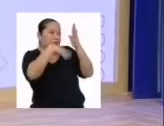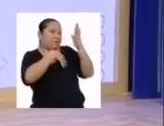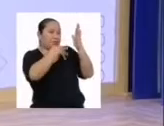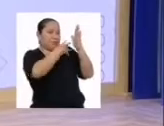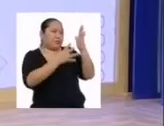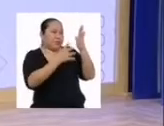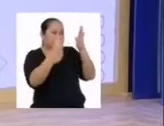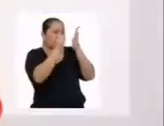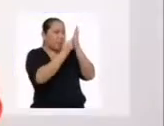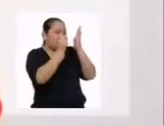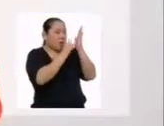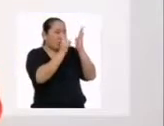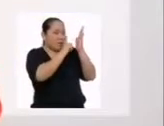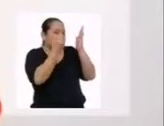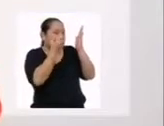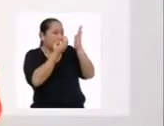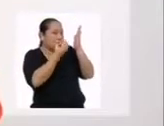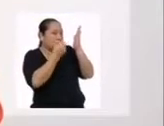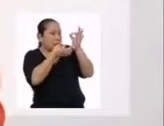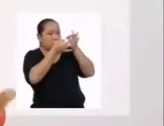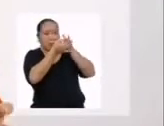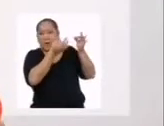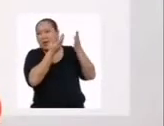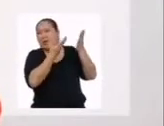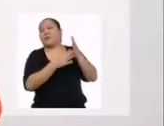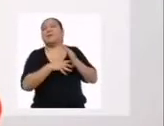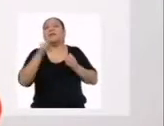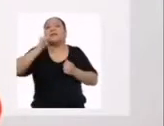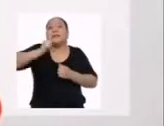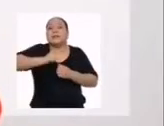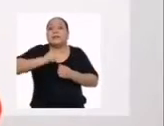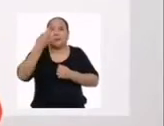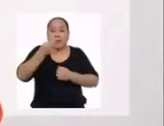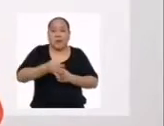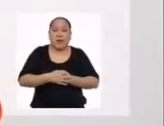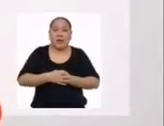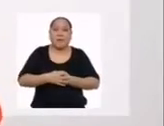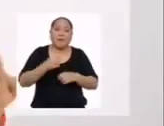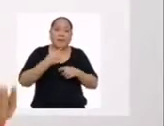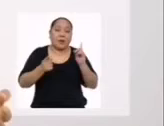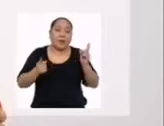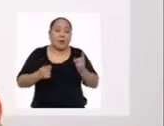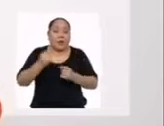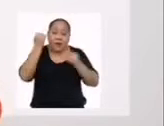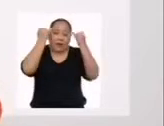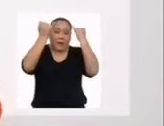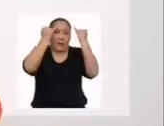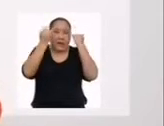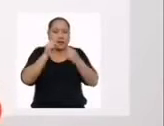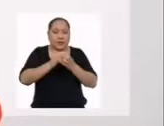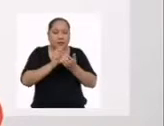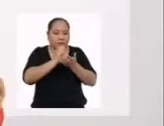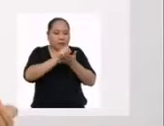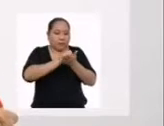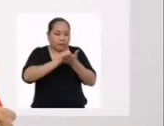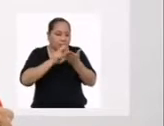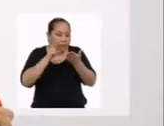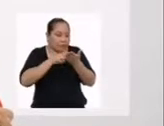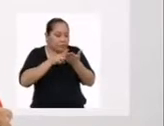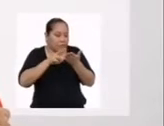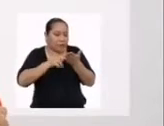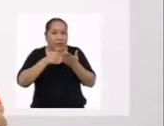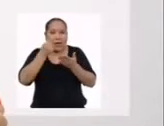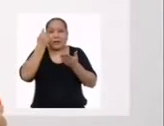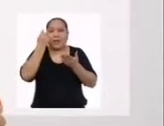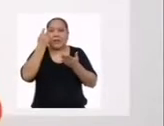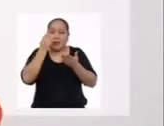no se explican. Tienes razón. Lo ideal es que los textos sean comprensibles para generar un acceso democrático al